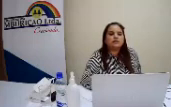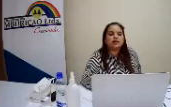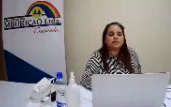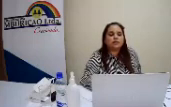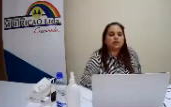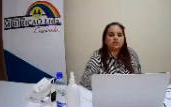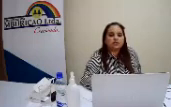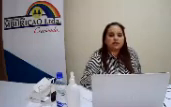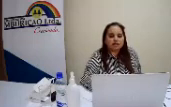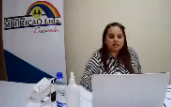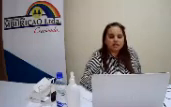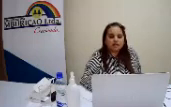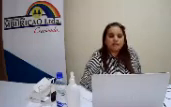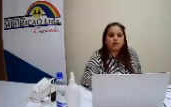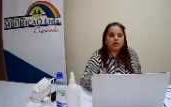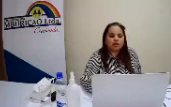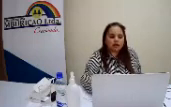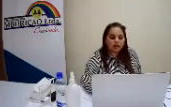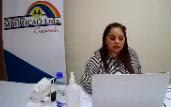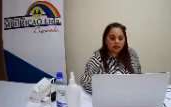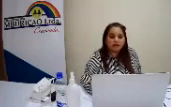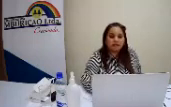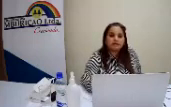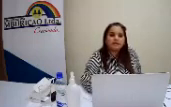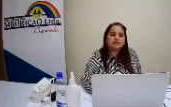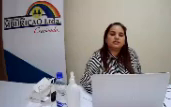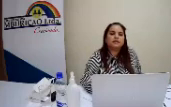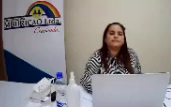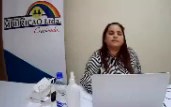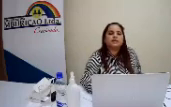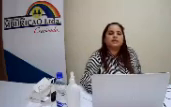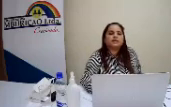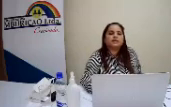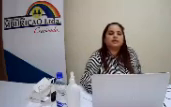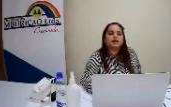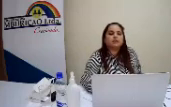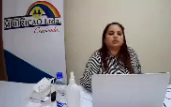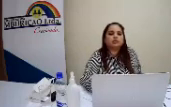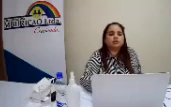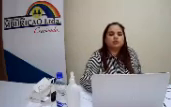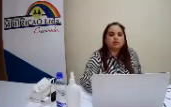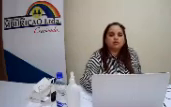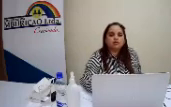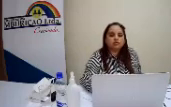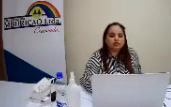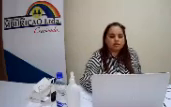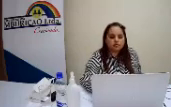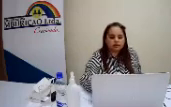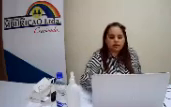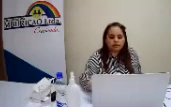estas enfermedades? Por la historia clínica, por la entrevista al paciente. Y también hay muchos